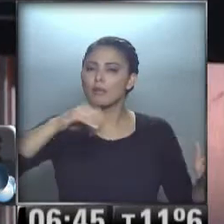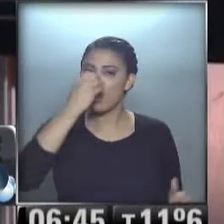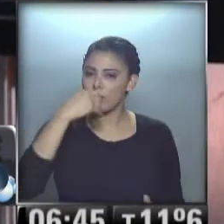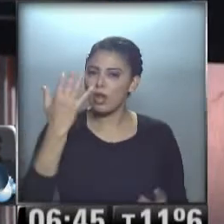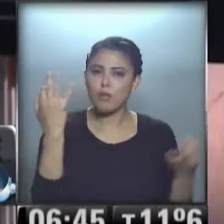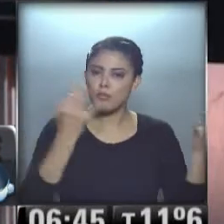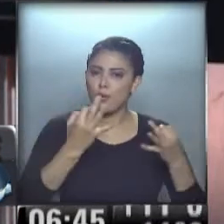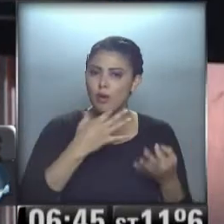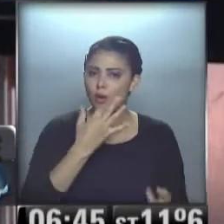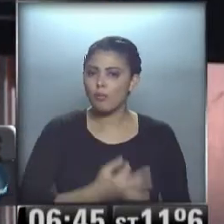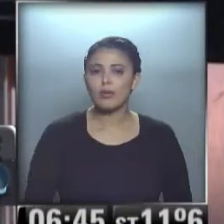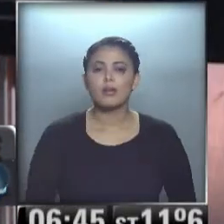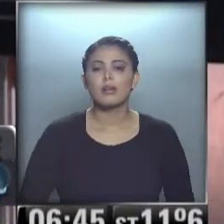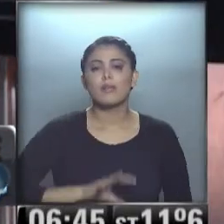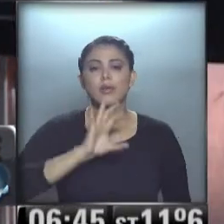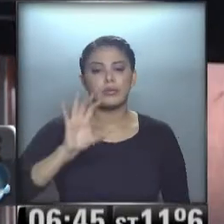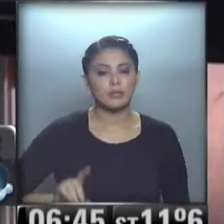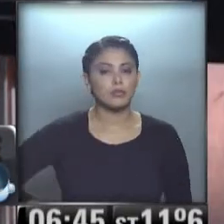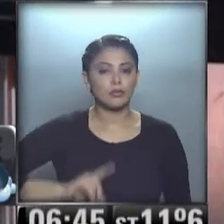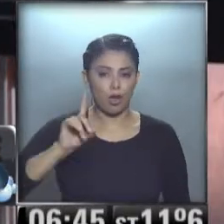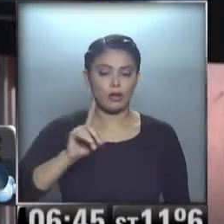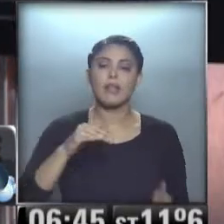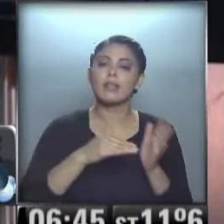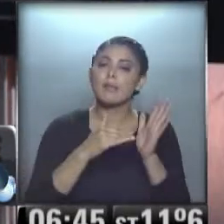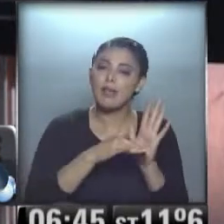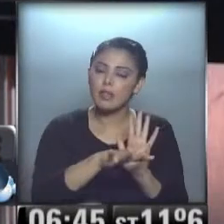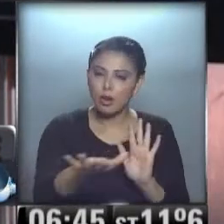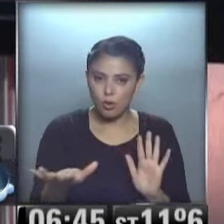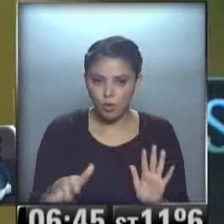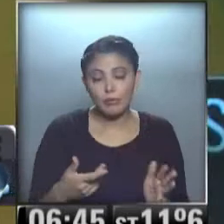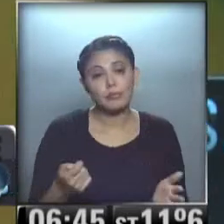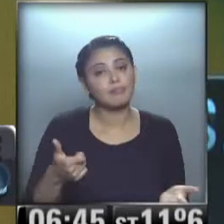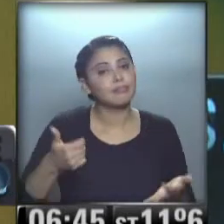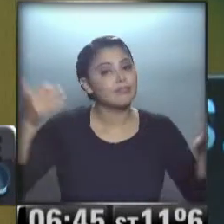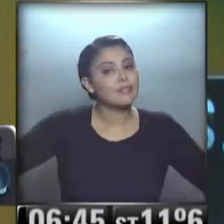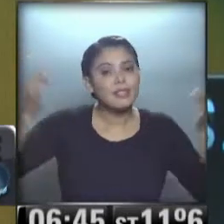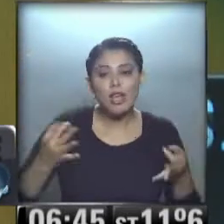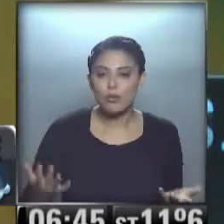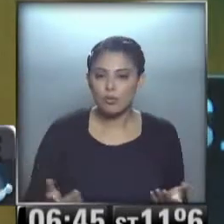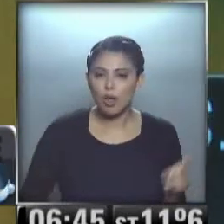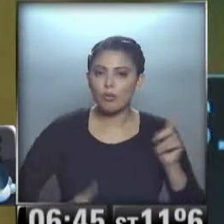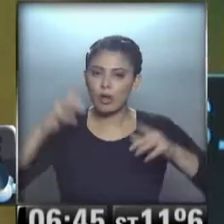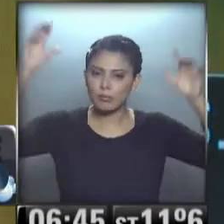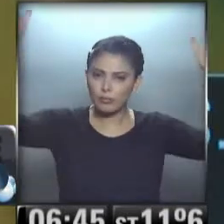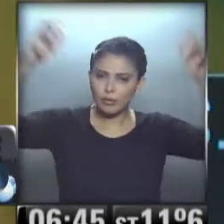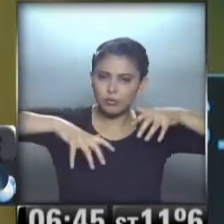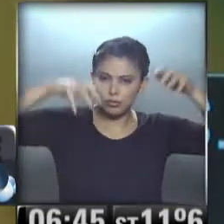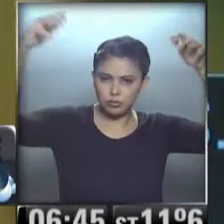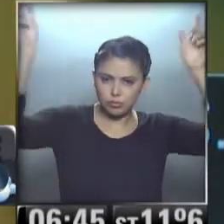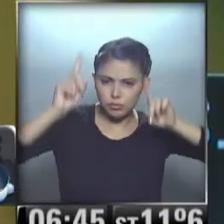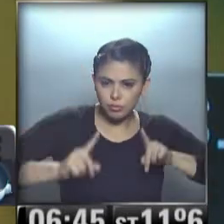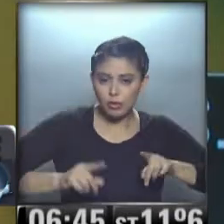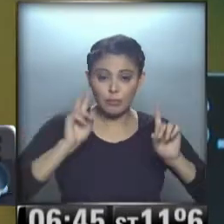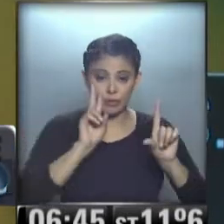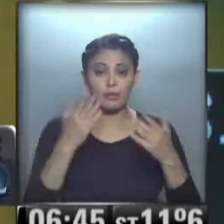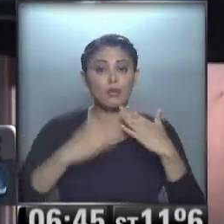muy bien. Noroeste de manera muy aislada, pero altísima la probabilidad de algunas tormentas. Fíjense las